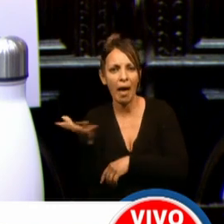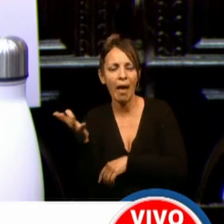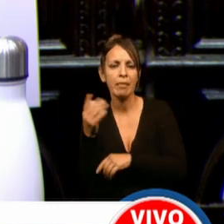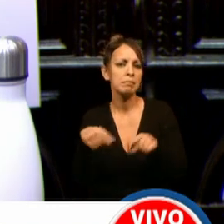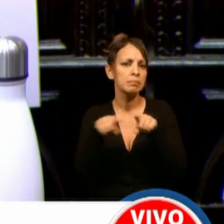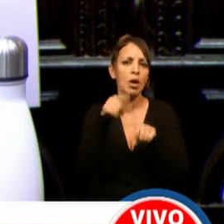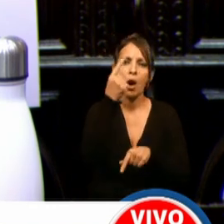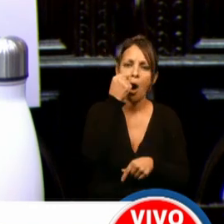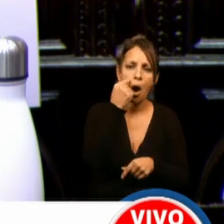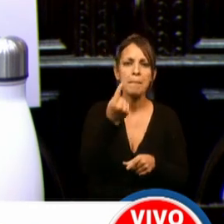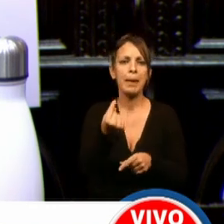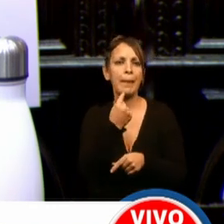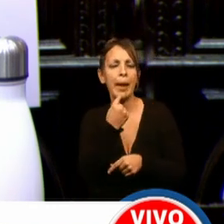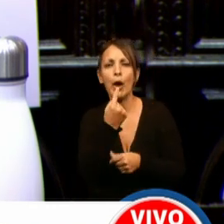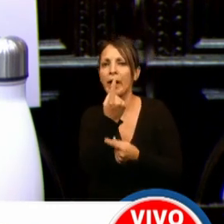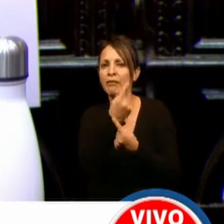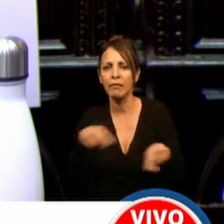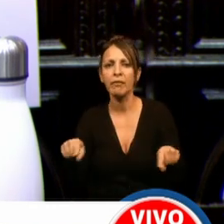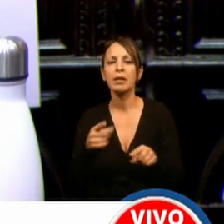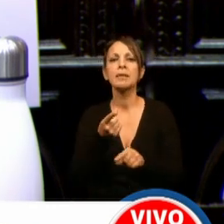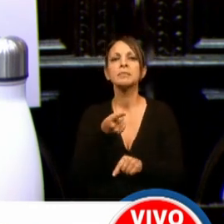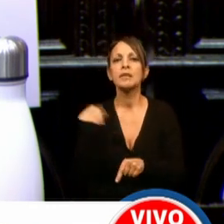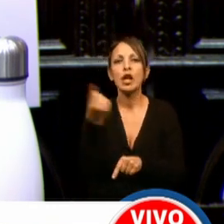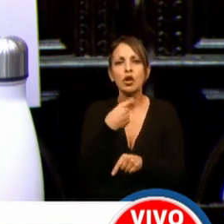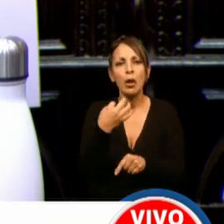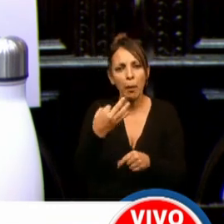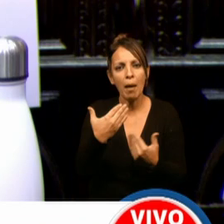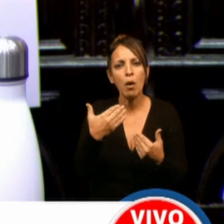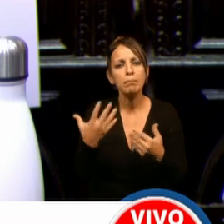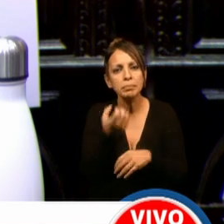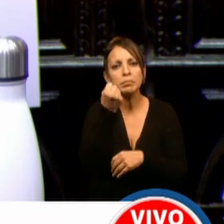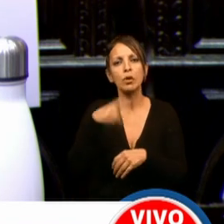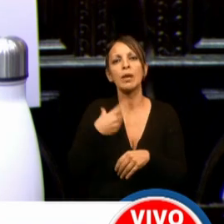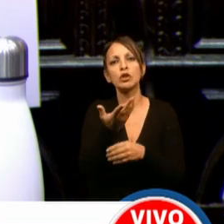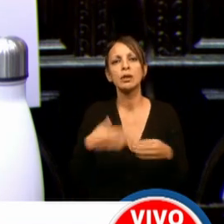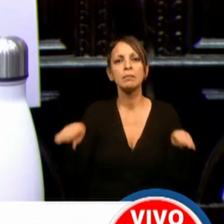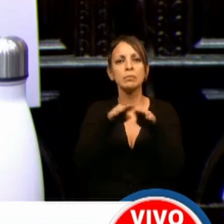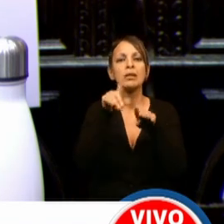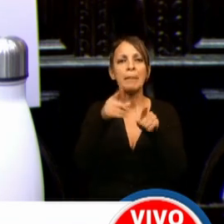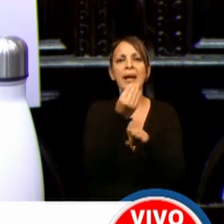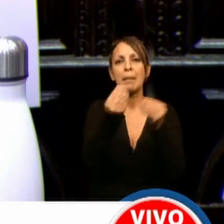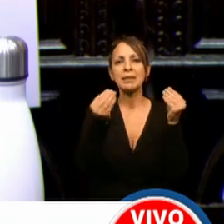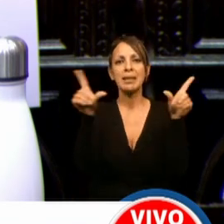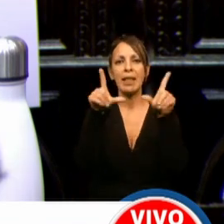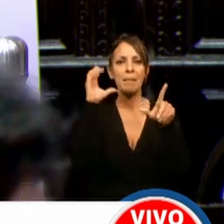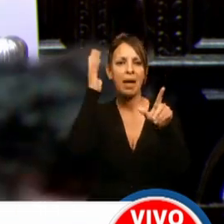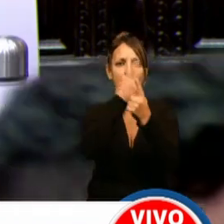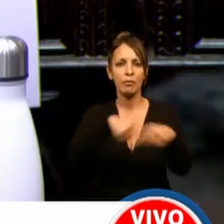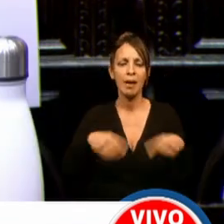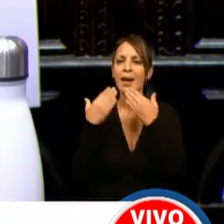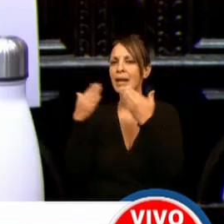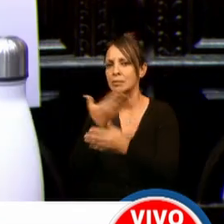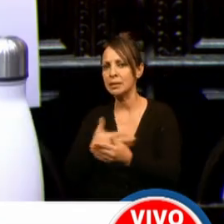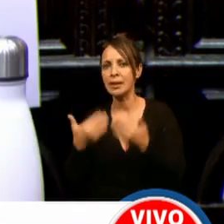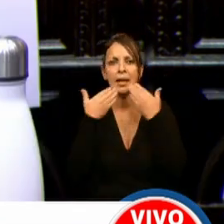los hombres con los varones y que tengamos efectivamente una sociedad más justa también representada en los medios de comunicación gracias presidente y